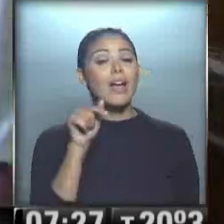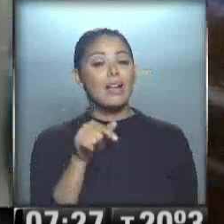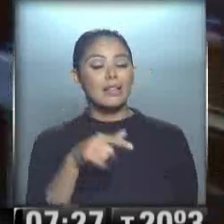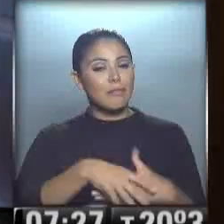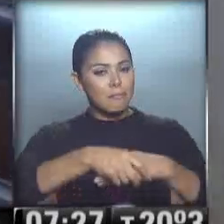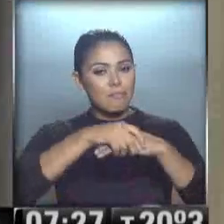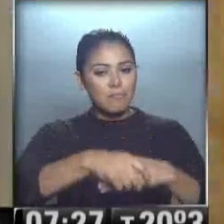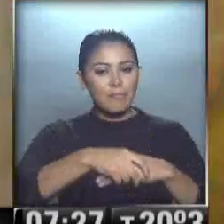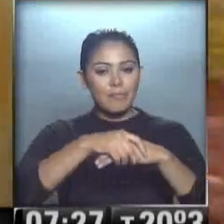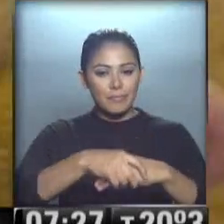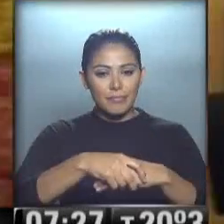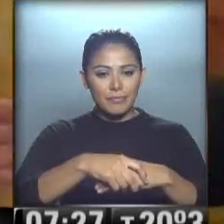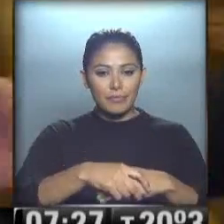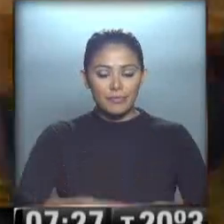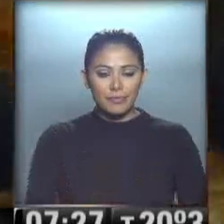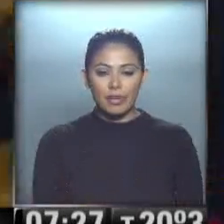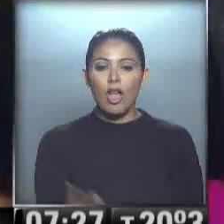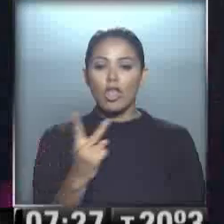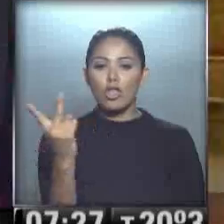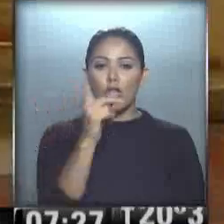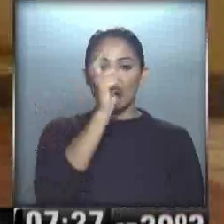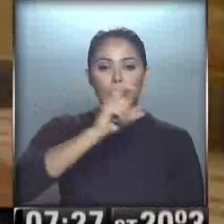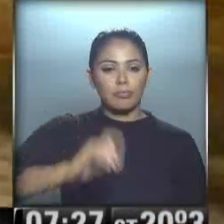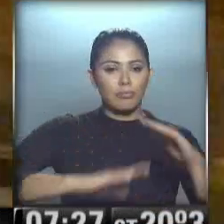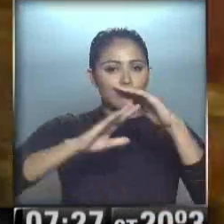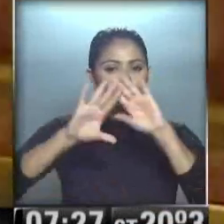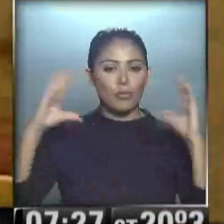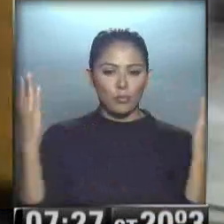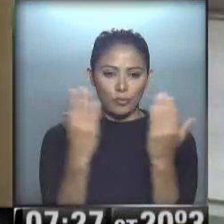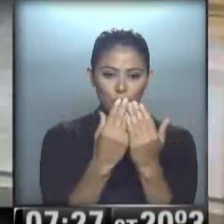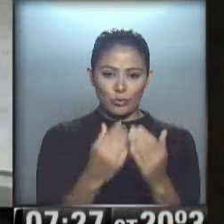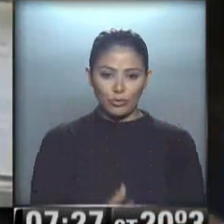de manos entre dos líderes mundial